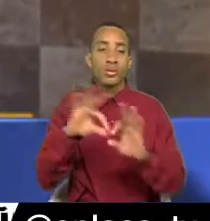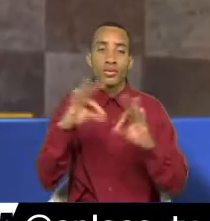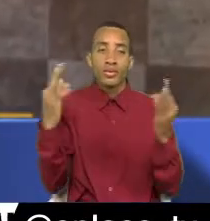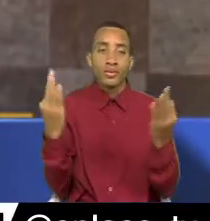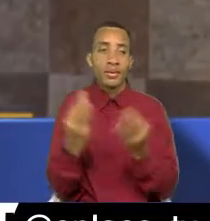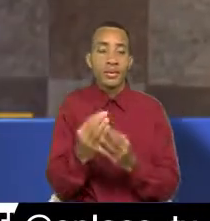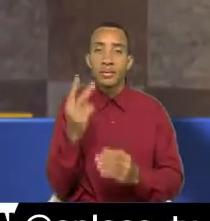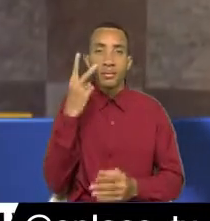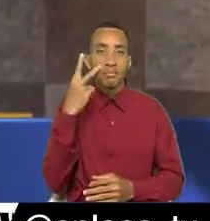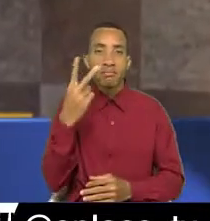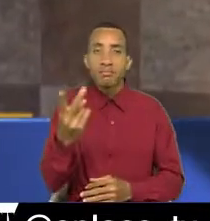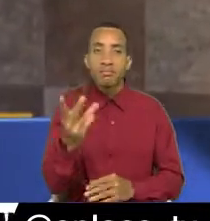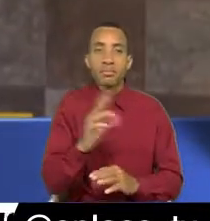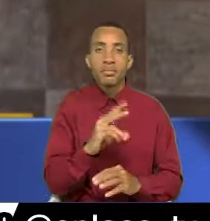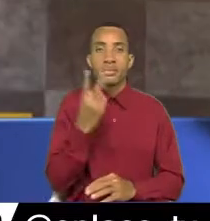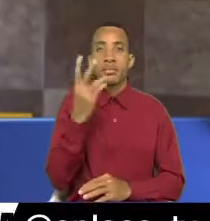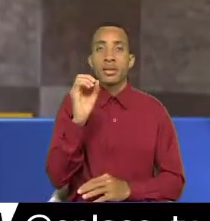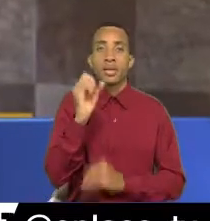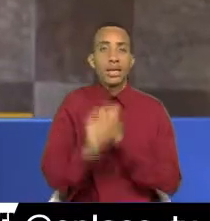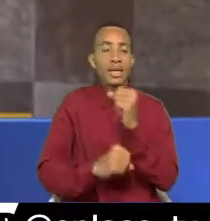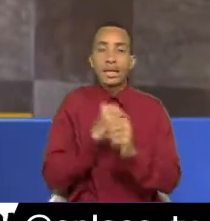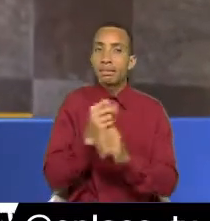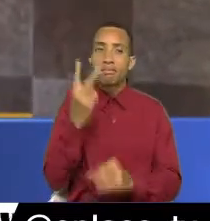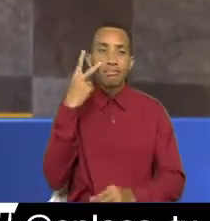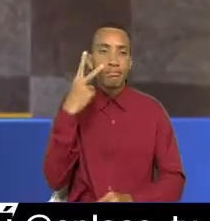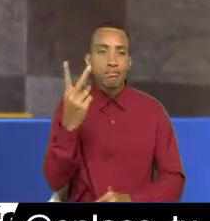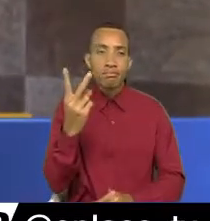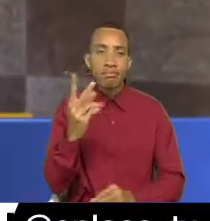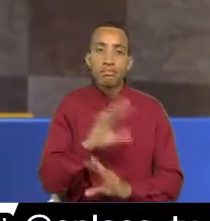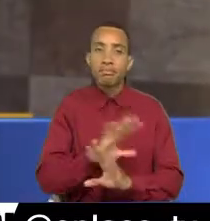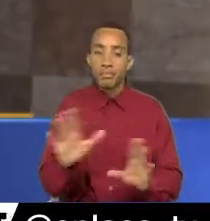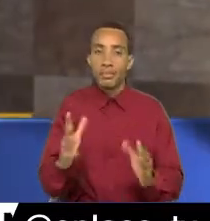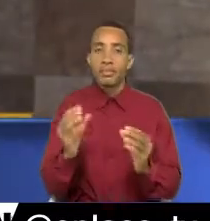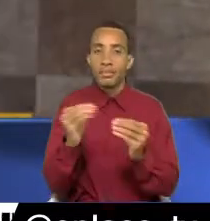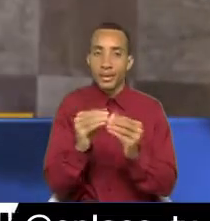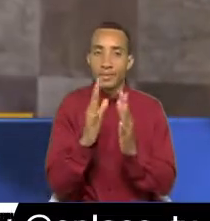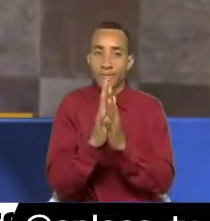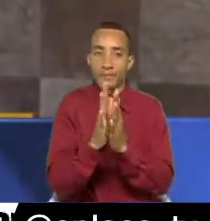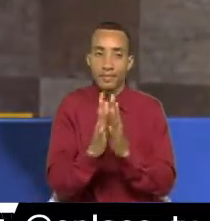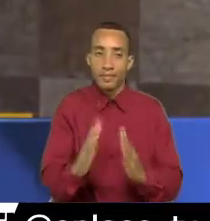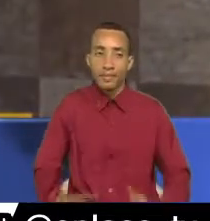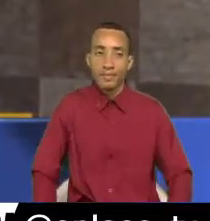desde hace más de 20 años. Los esperamos con esto y más en instantes.